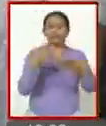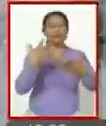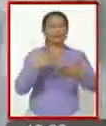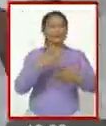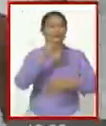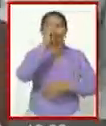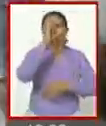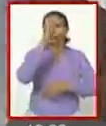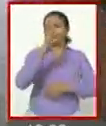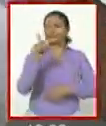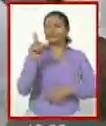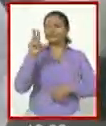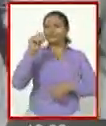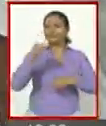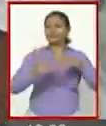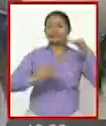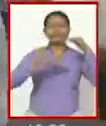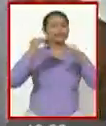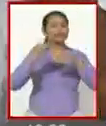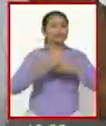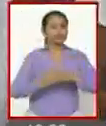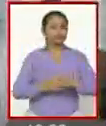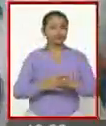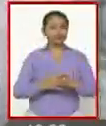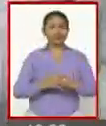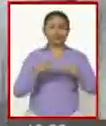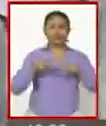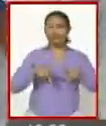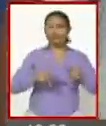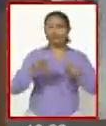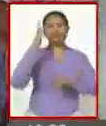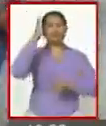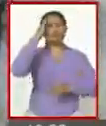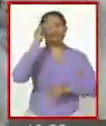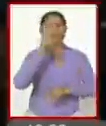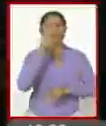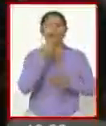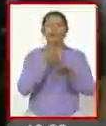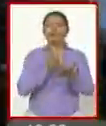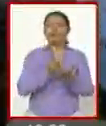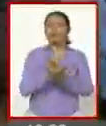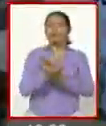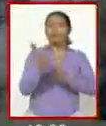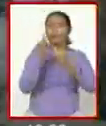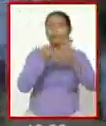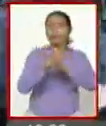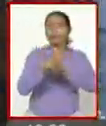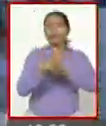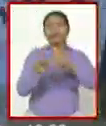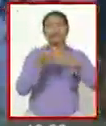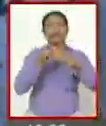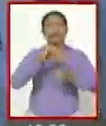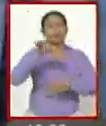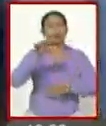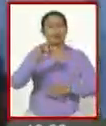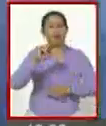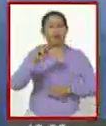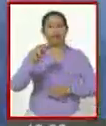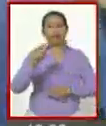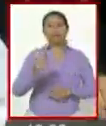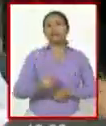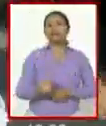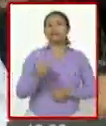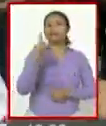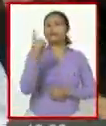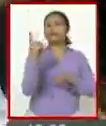estudio serio, no parcializado, un estudio que nos permita saber quienes realmente han asesinado a nuestro compañero Jonathan. No vamos a aguantar